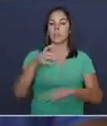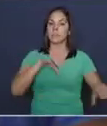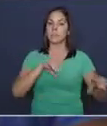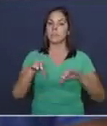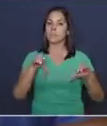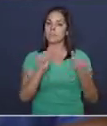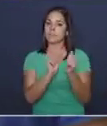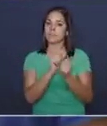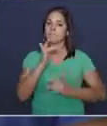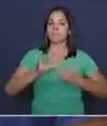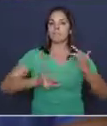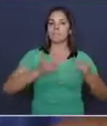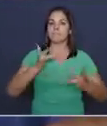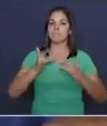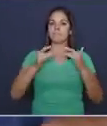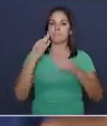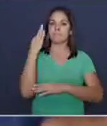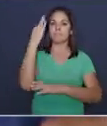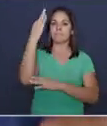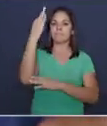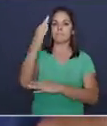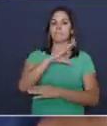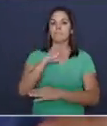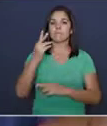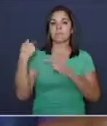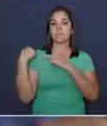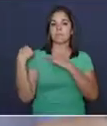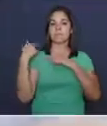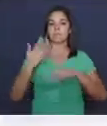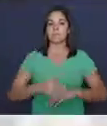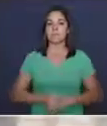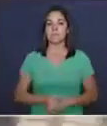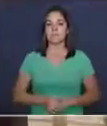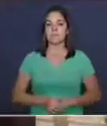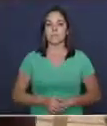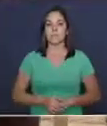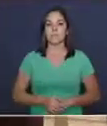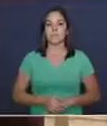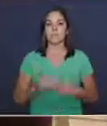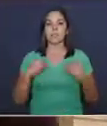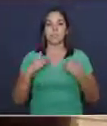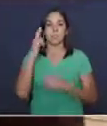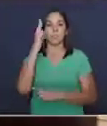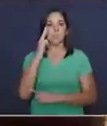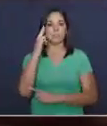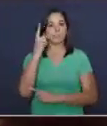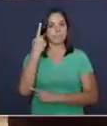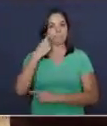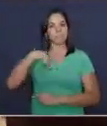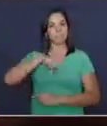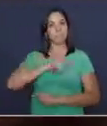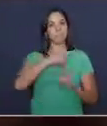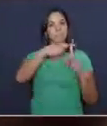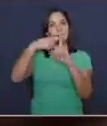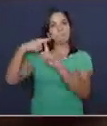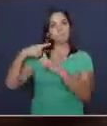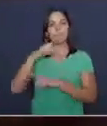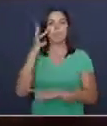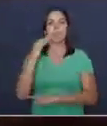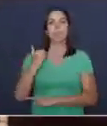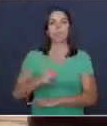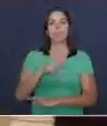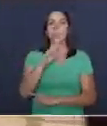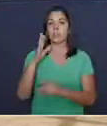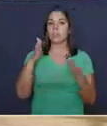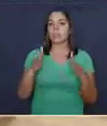con sentido de trascendencia y de responsabilidad. Tenemos razones para ser optimistas. Si los y